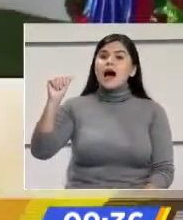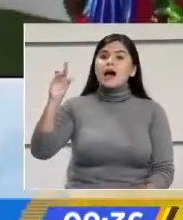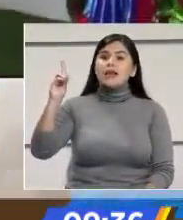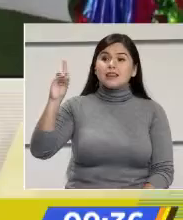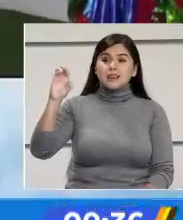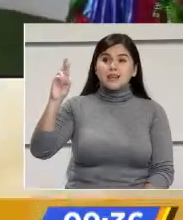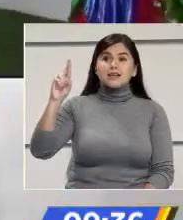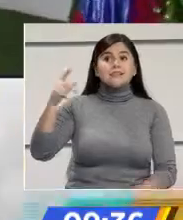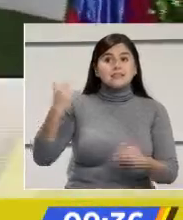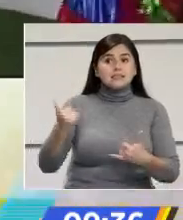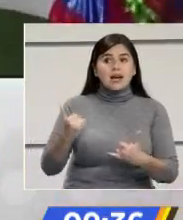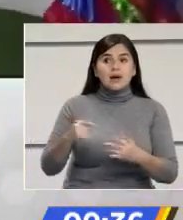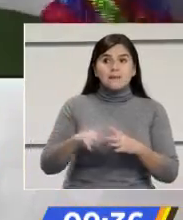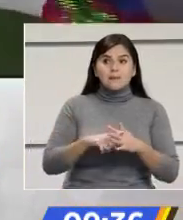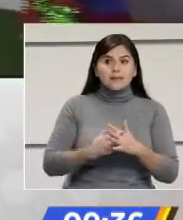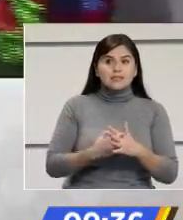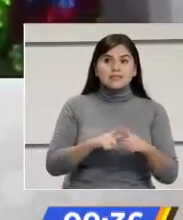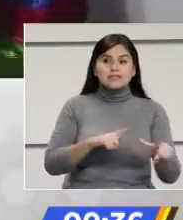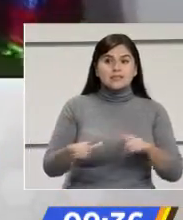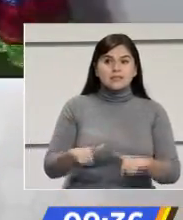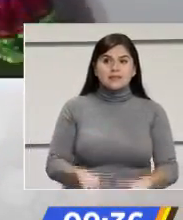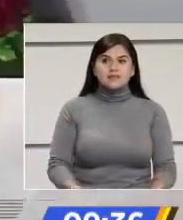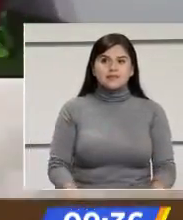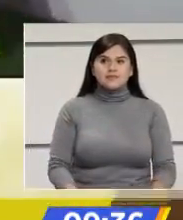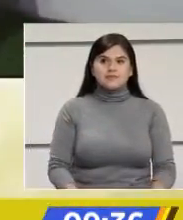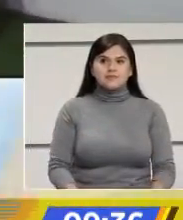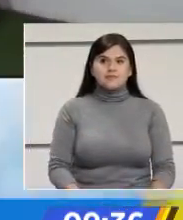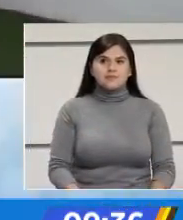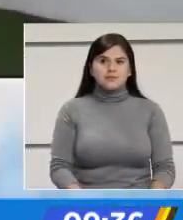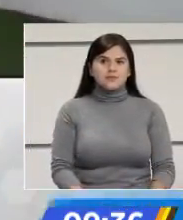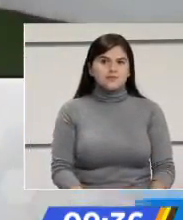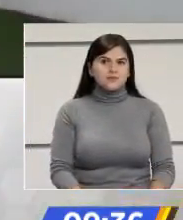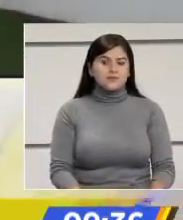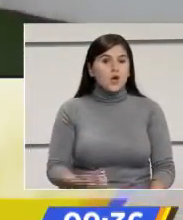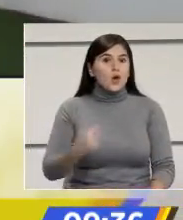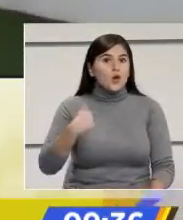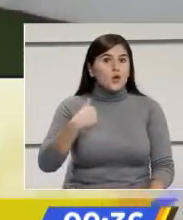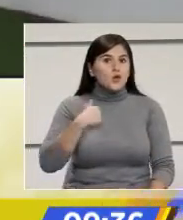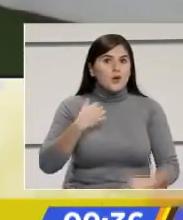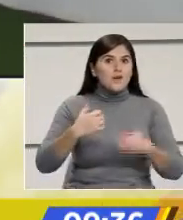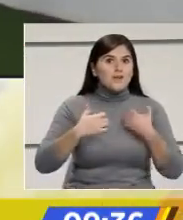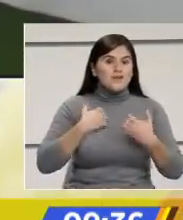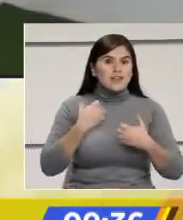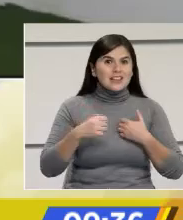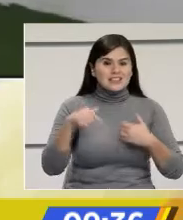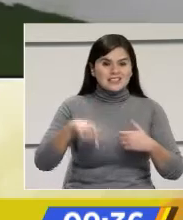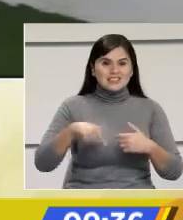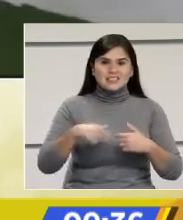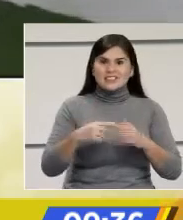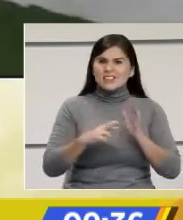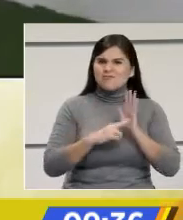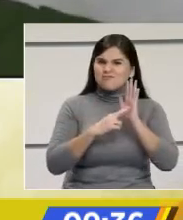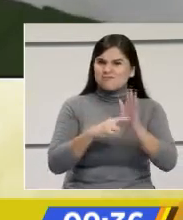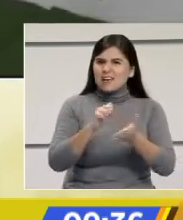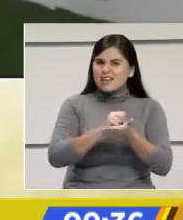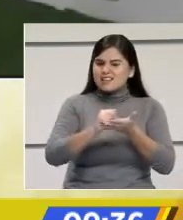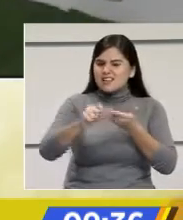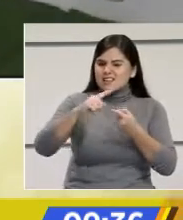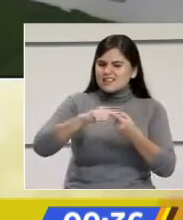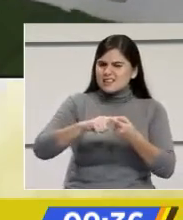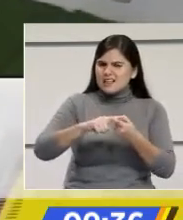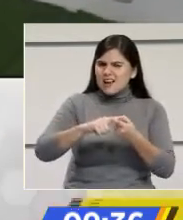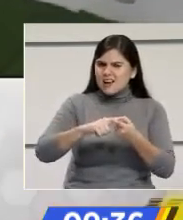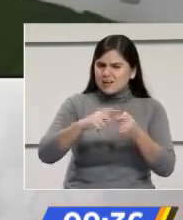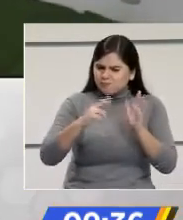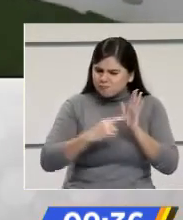estamos. Estamos listos. Ay, Dios mío. Hermosos y contentos desde acá de Santa Cruz, Guanacaste, resaltando nuestra